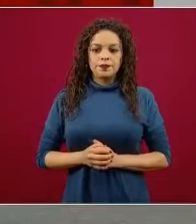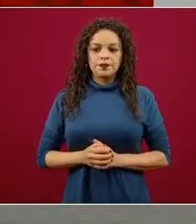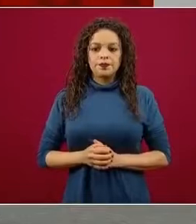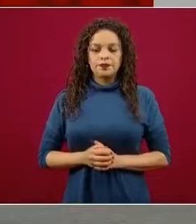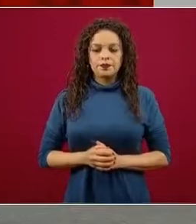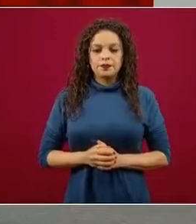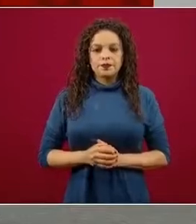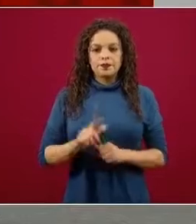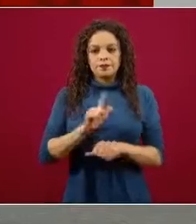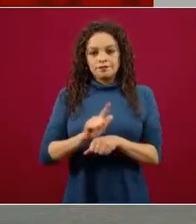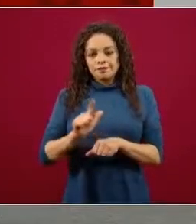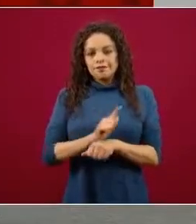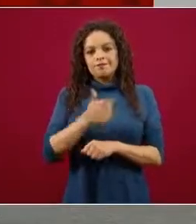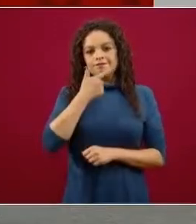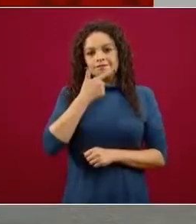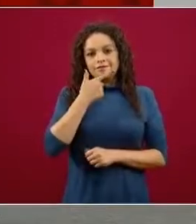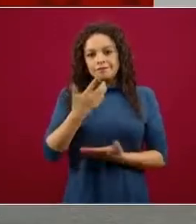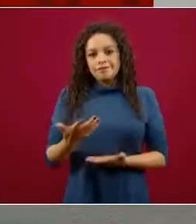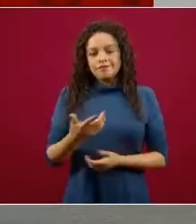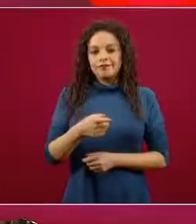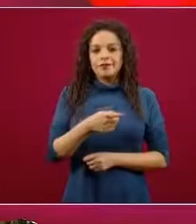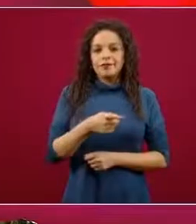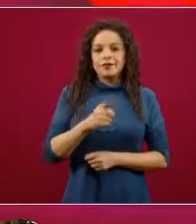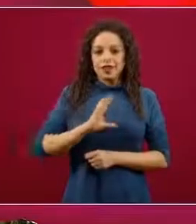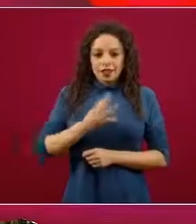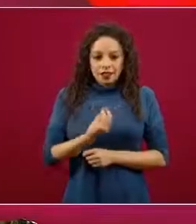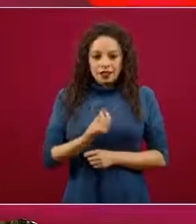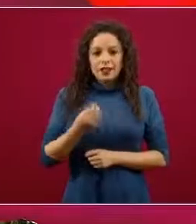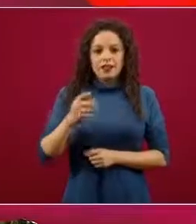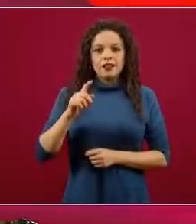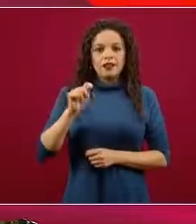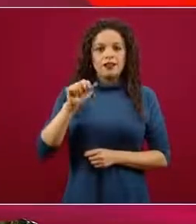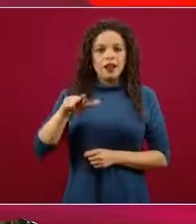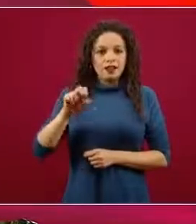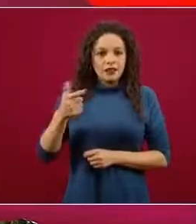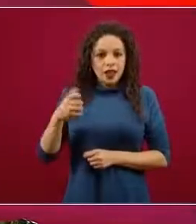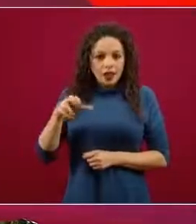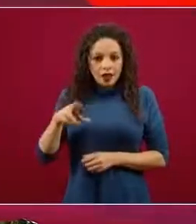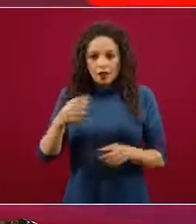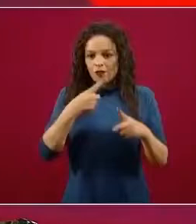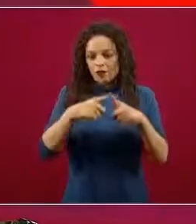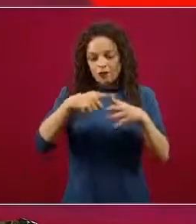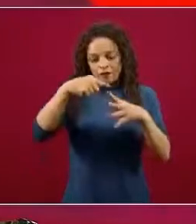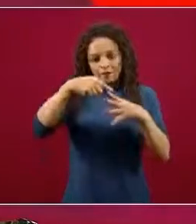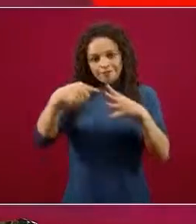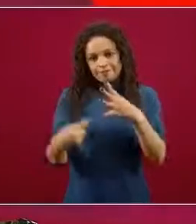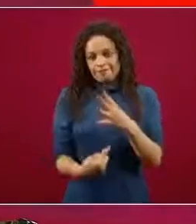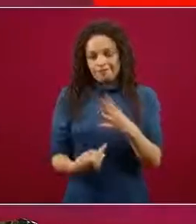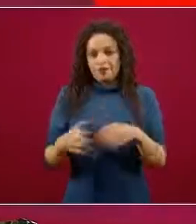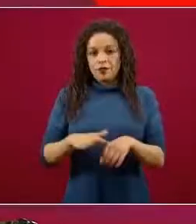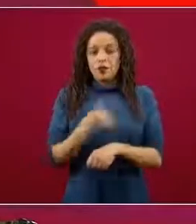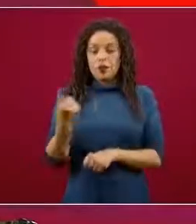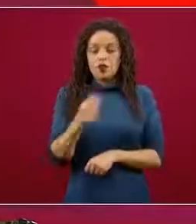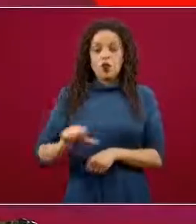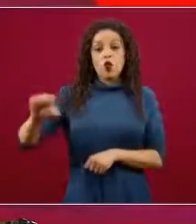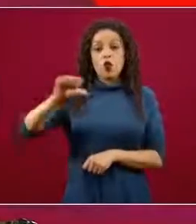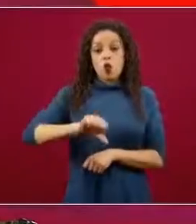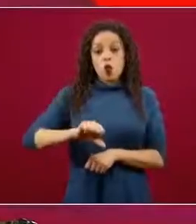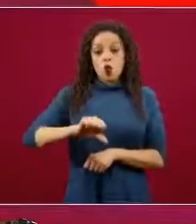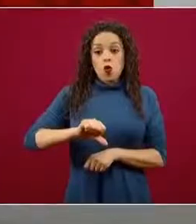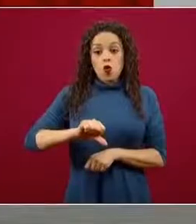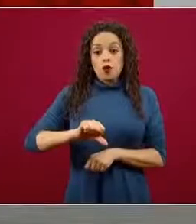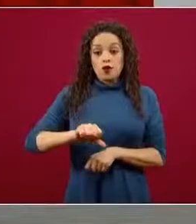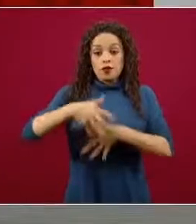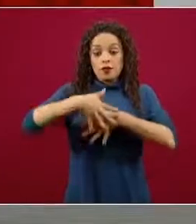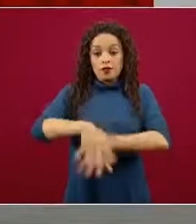lésbica, gay, transexual, transgénero e indiferenciadas, porque ocurrió